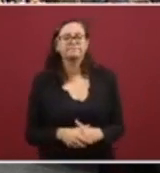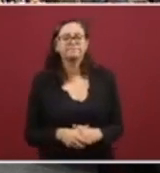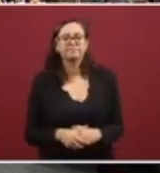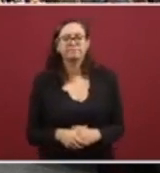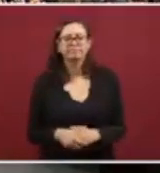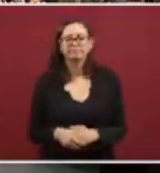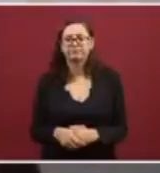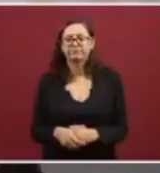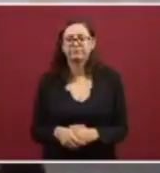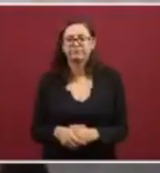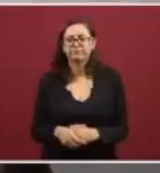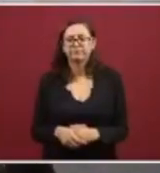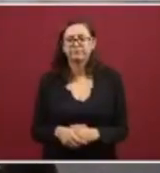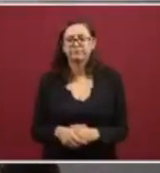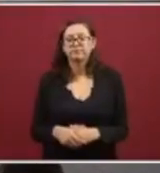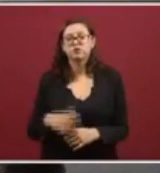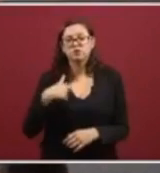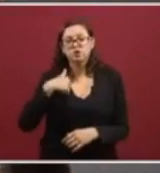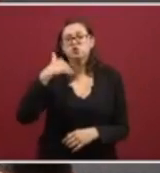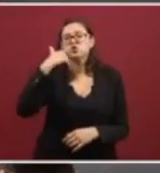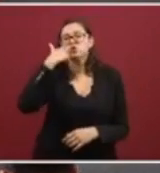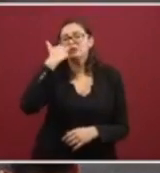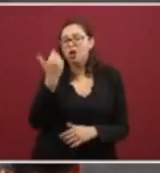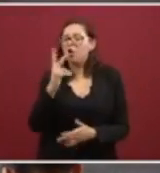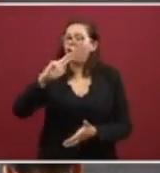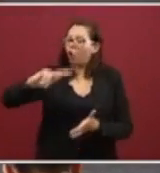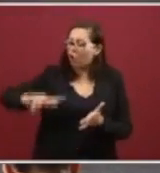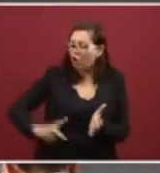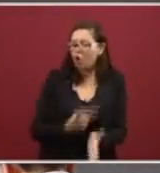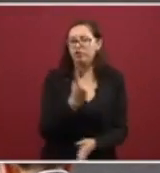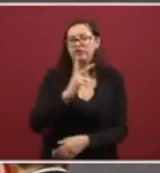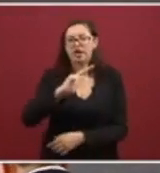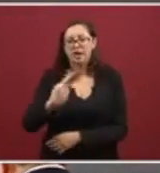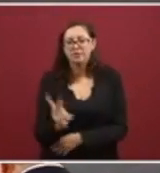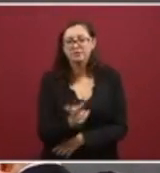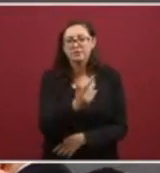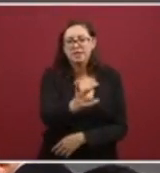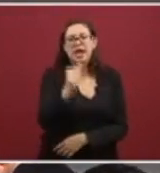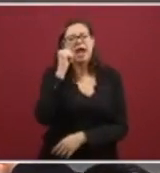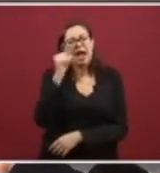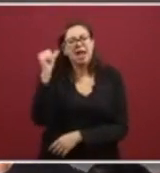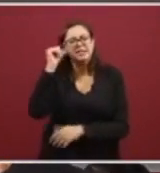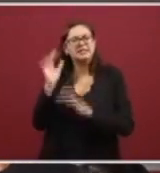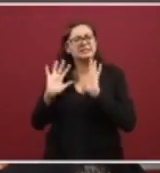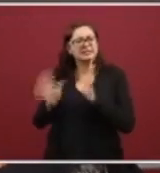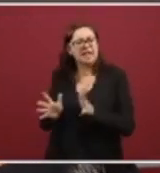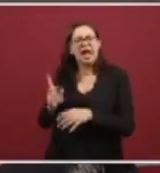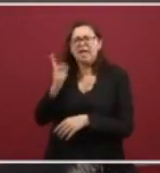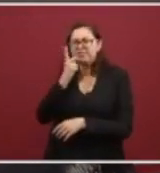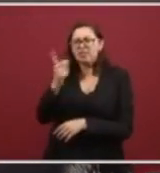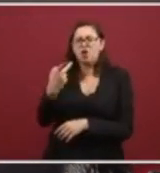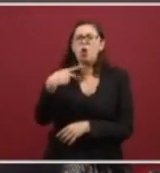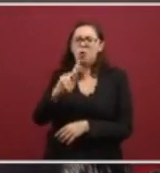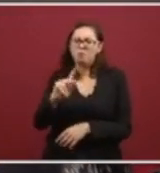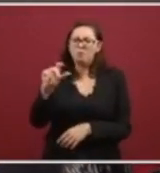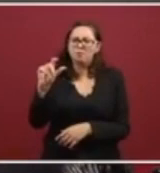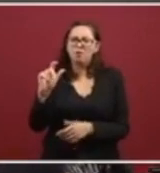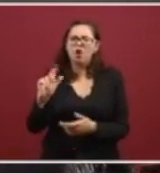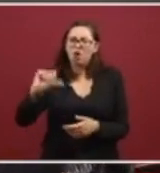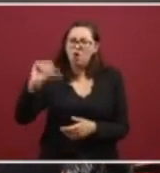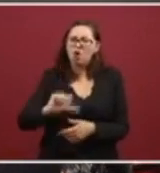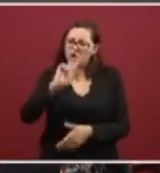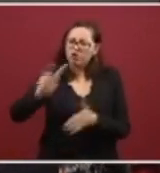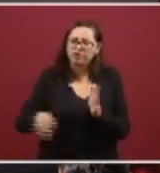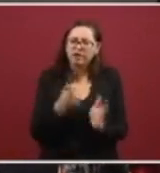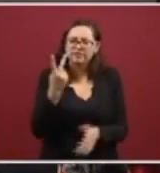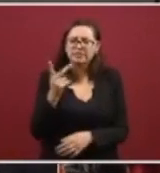Yo quisiera insistir en algo que usted ya de alguna manera esbozó el día de ayer en la conferencia que dio. Sí. Por la tarde, respecto de